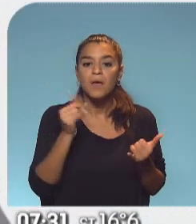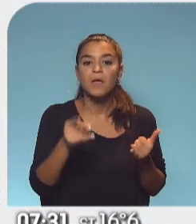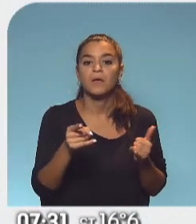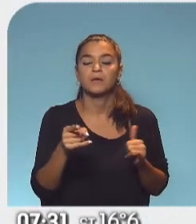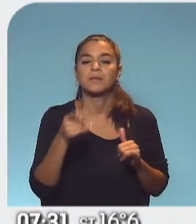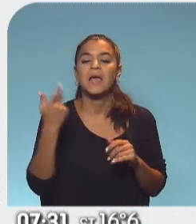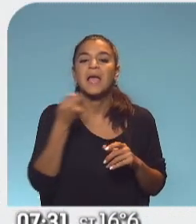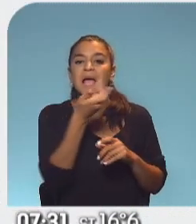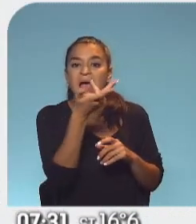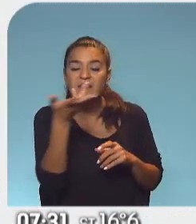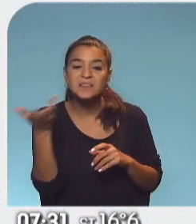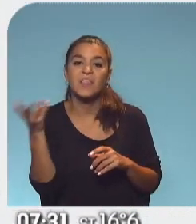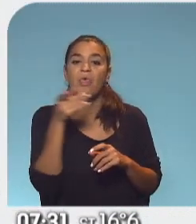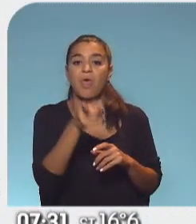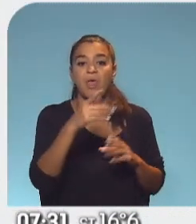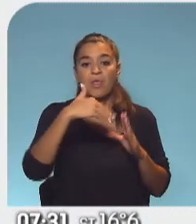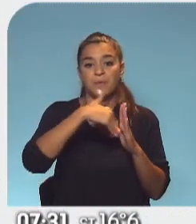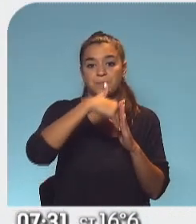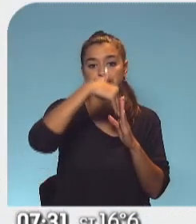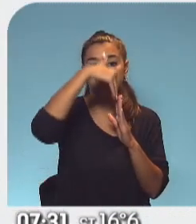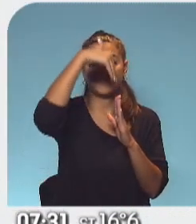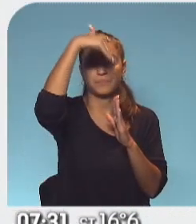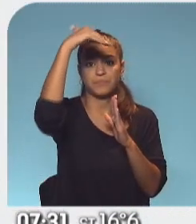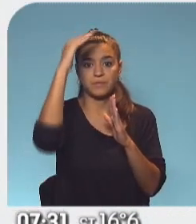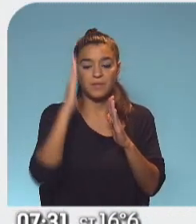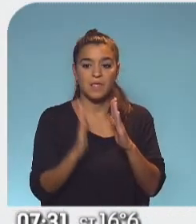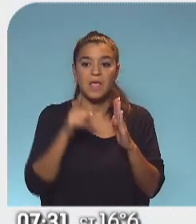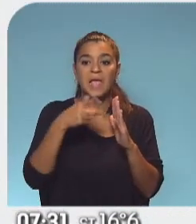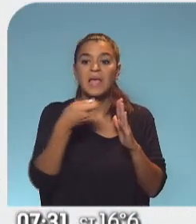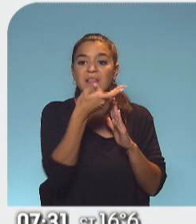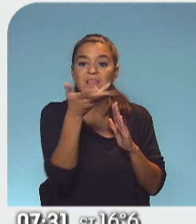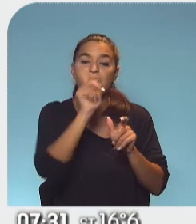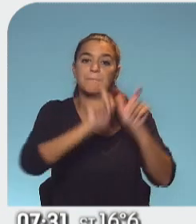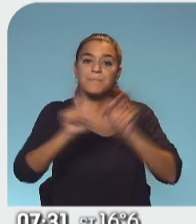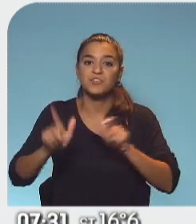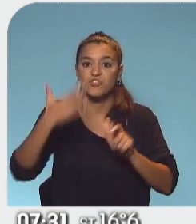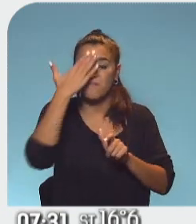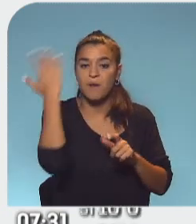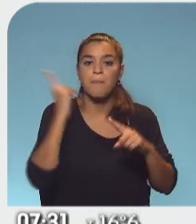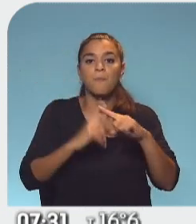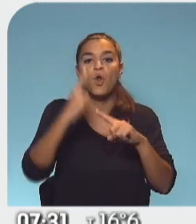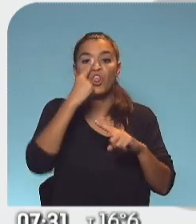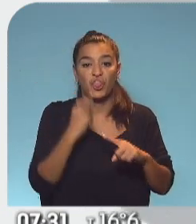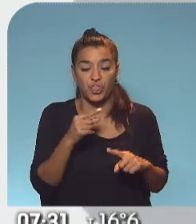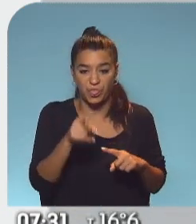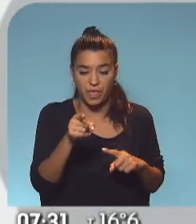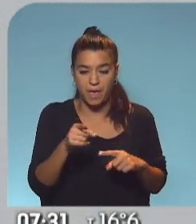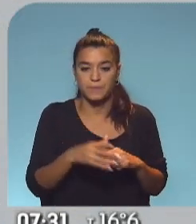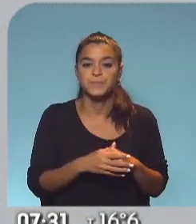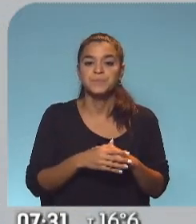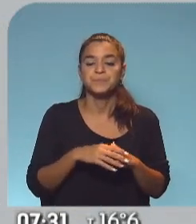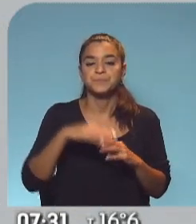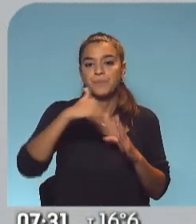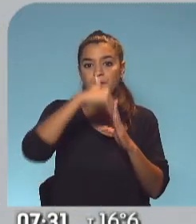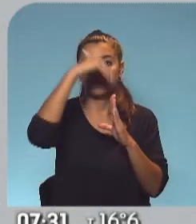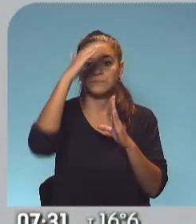la cantidad, es decir, el eje vertical nos estaría hablando de la cantidad de infectados diarios. Perfecto. El ángulo en el